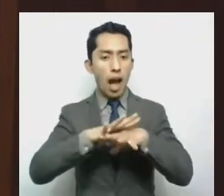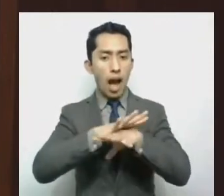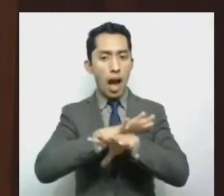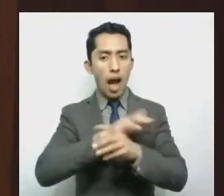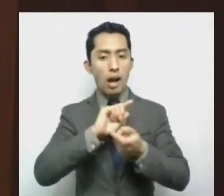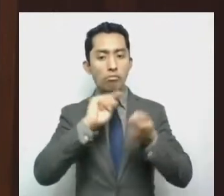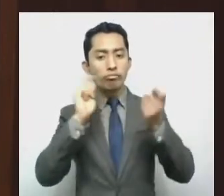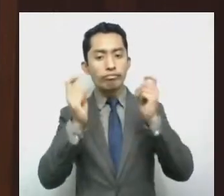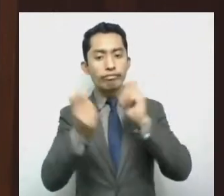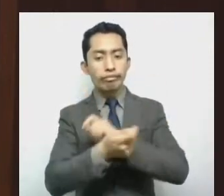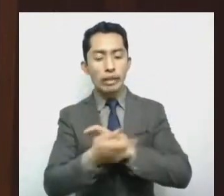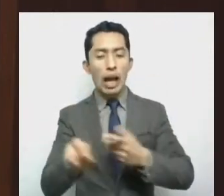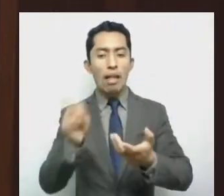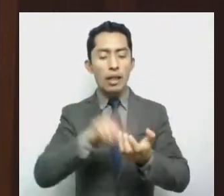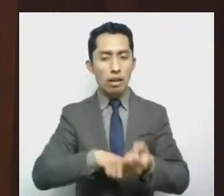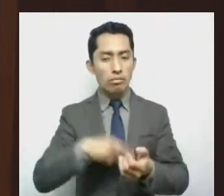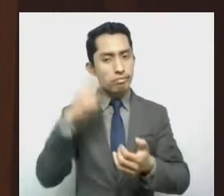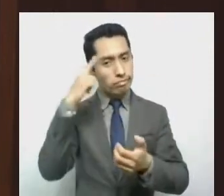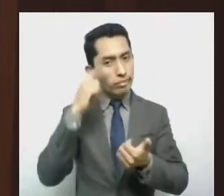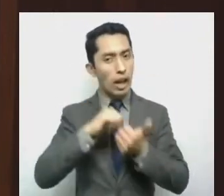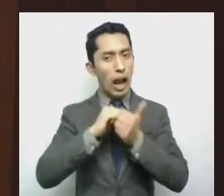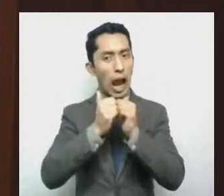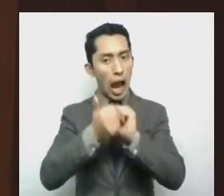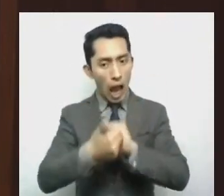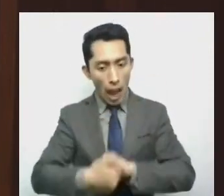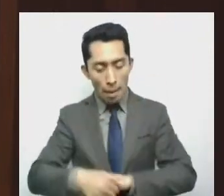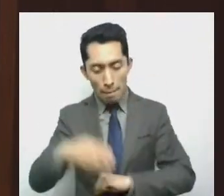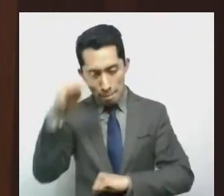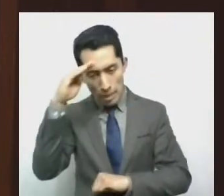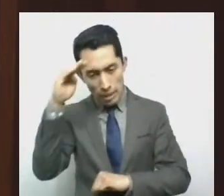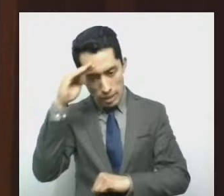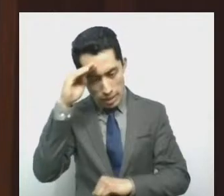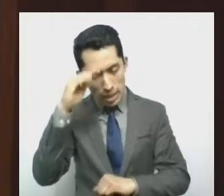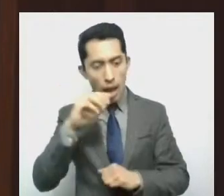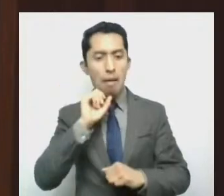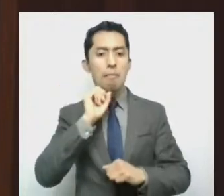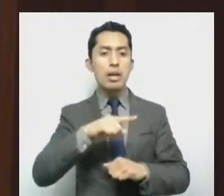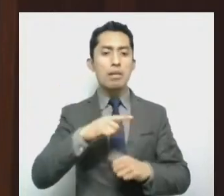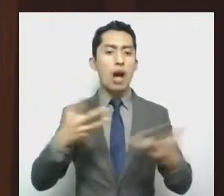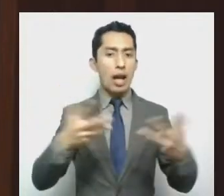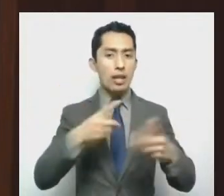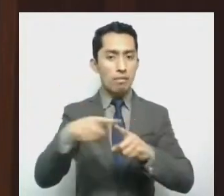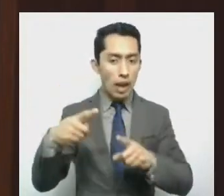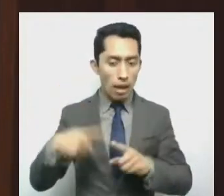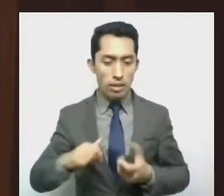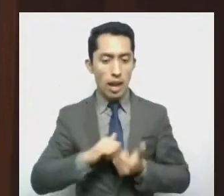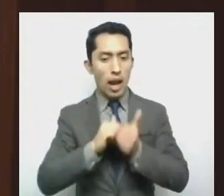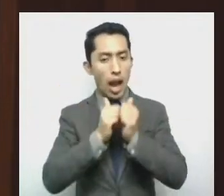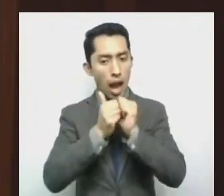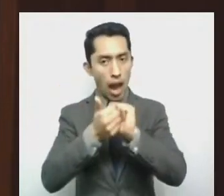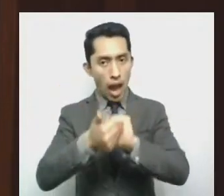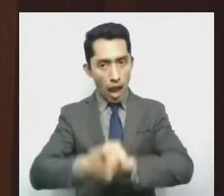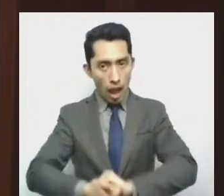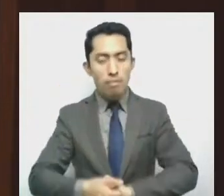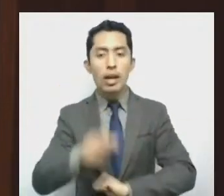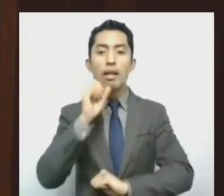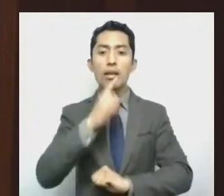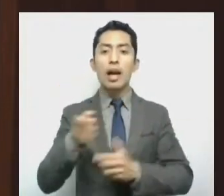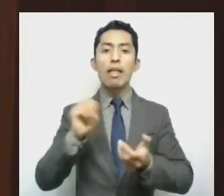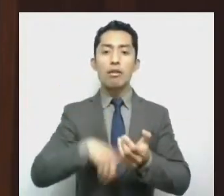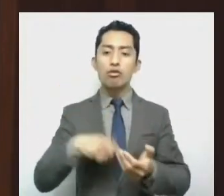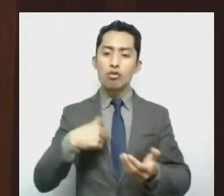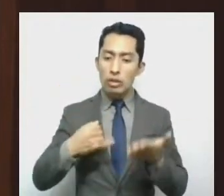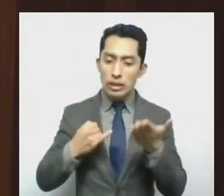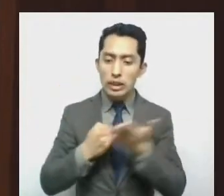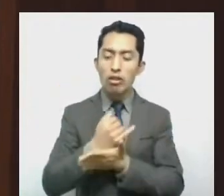el pensamiento, la evolución en las acciones, la evolución en las posiciones y